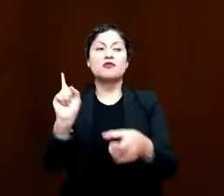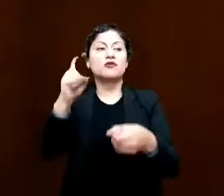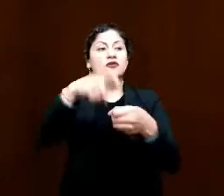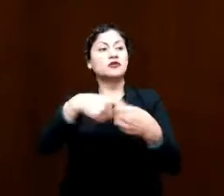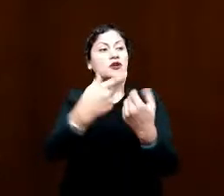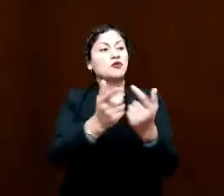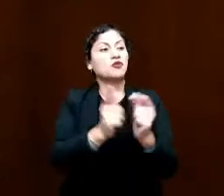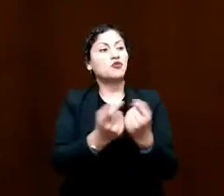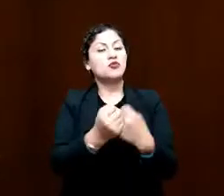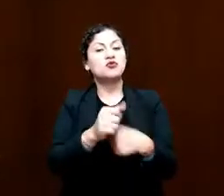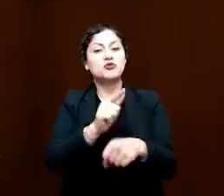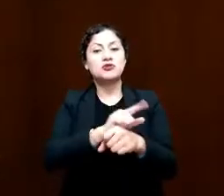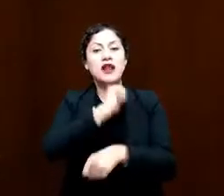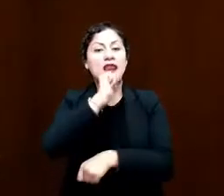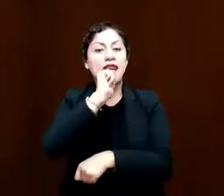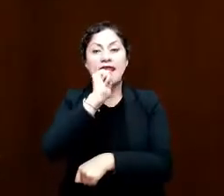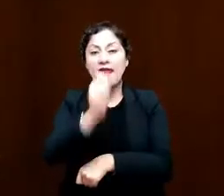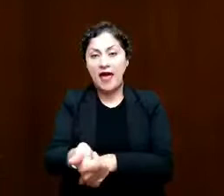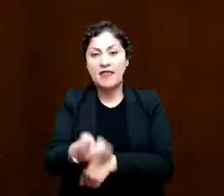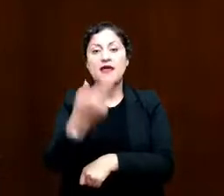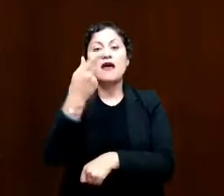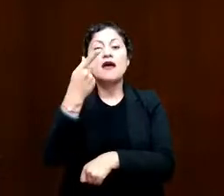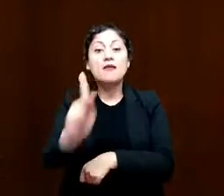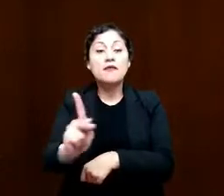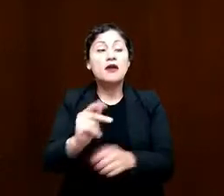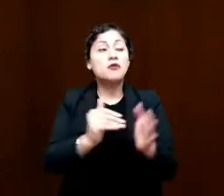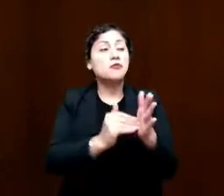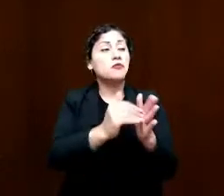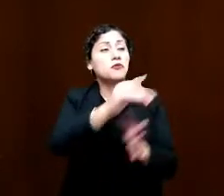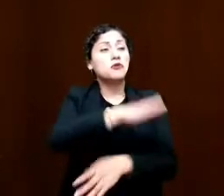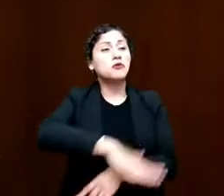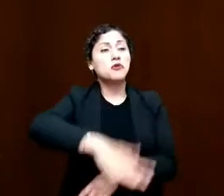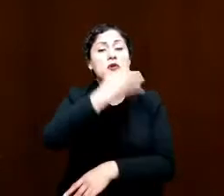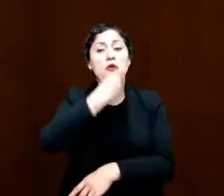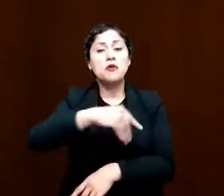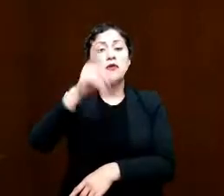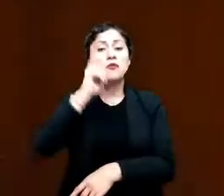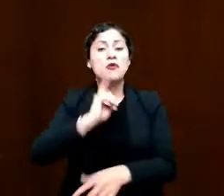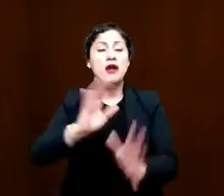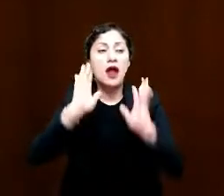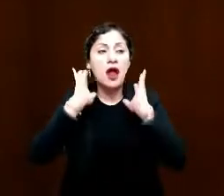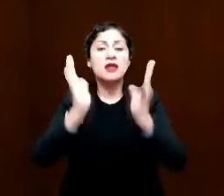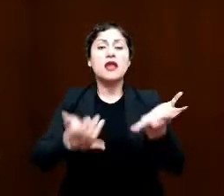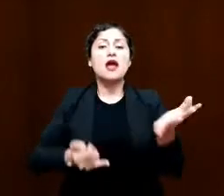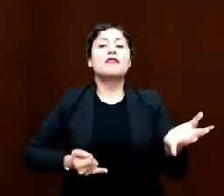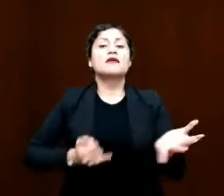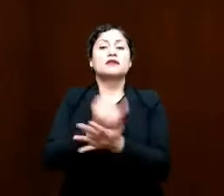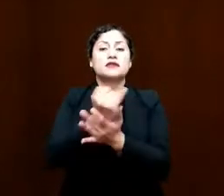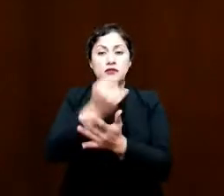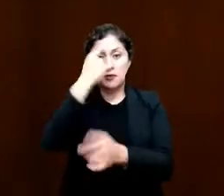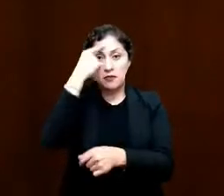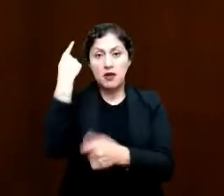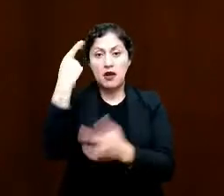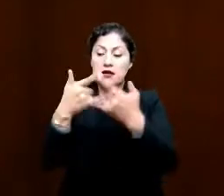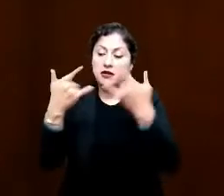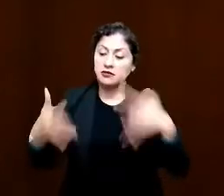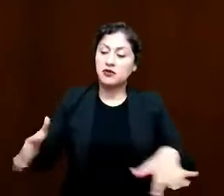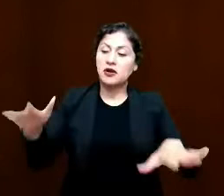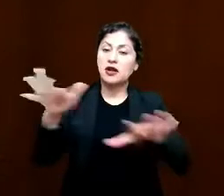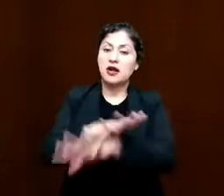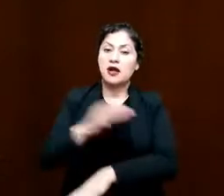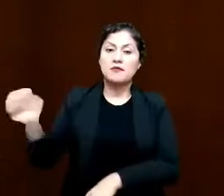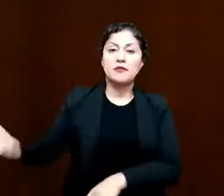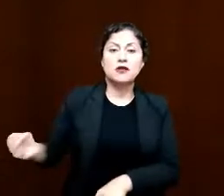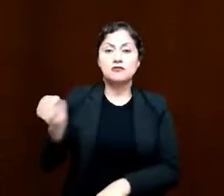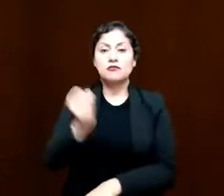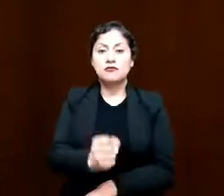millones de mujeres y hombres ya decidieron tomar el destino en sus manos cambiar la historia y tener por primera vez Un